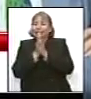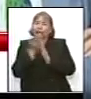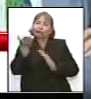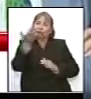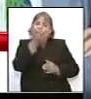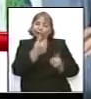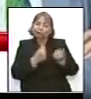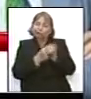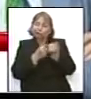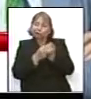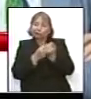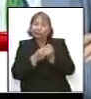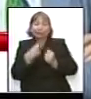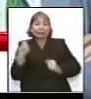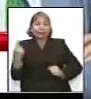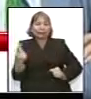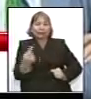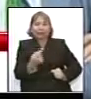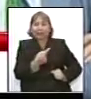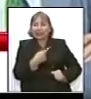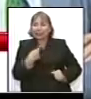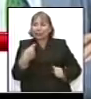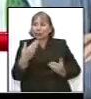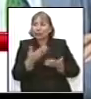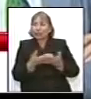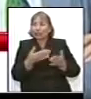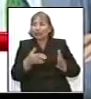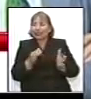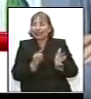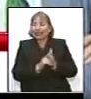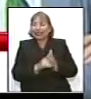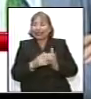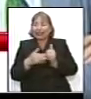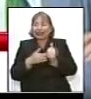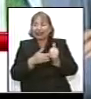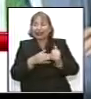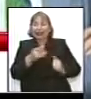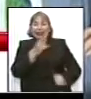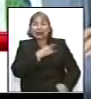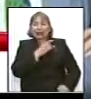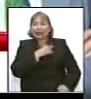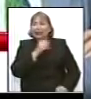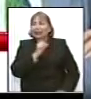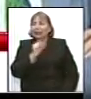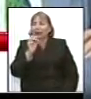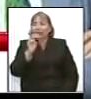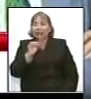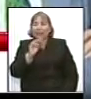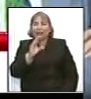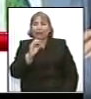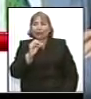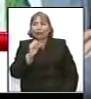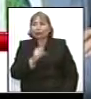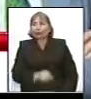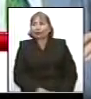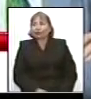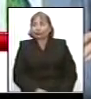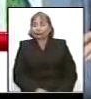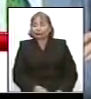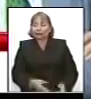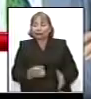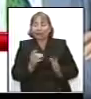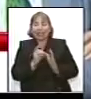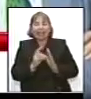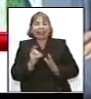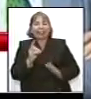para lograr que el circuito que ha planteado el señor rector de la Universidad Nacional de Mayor de San Marcos, la decana